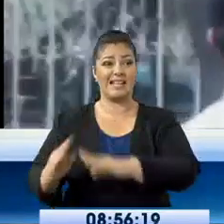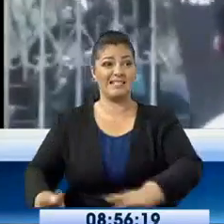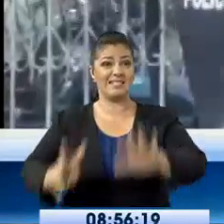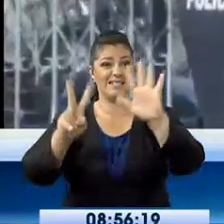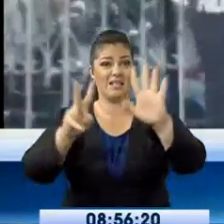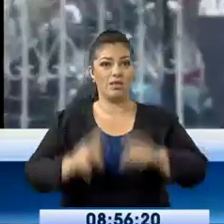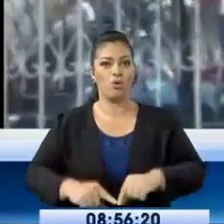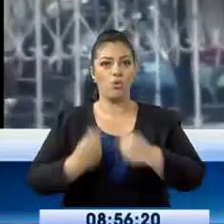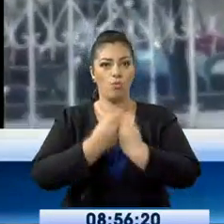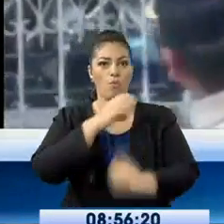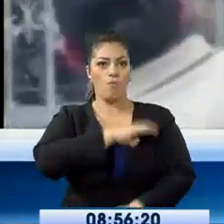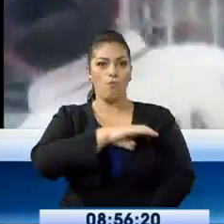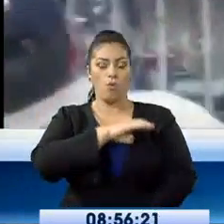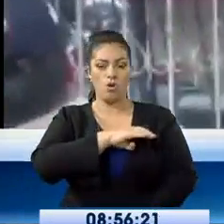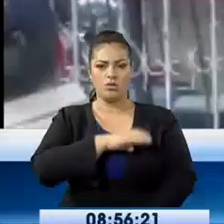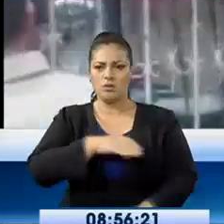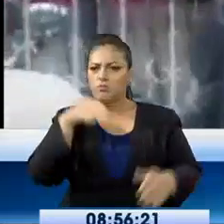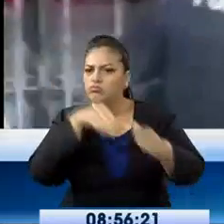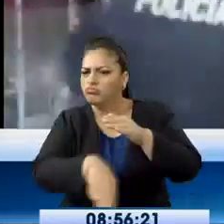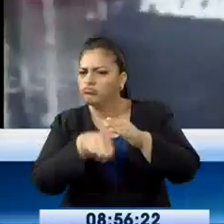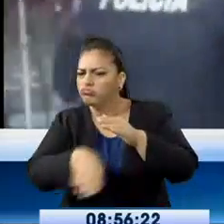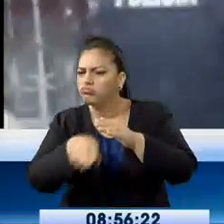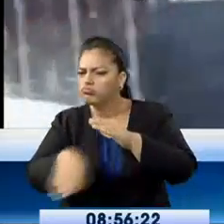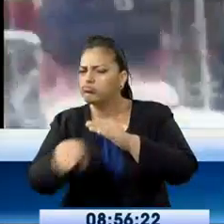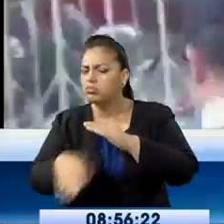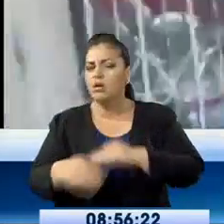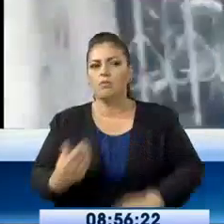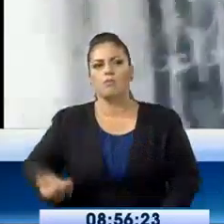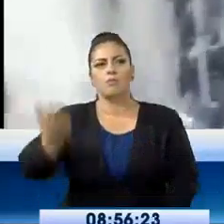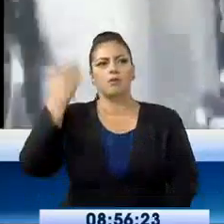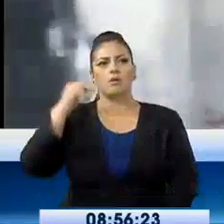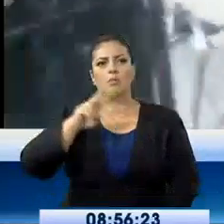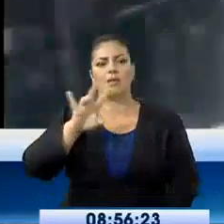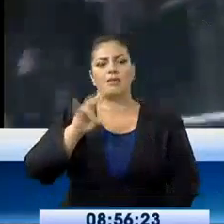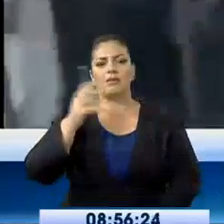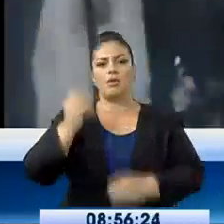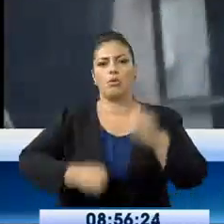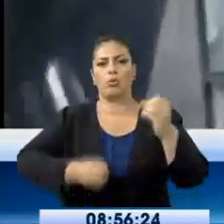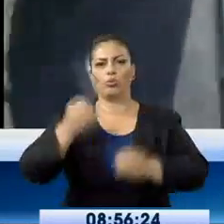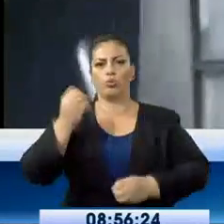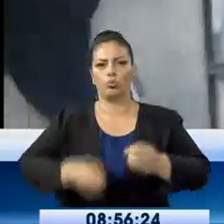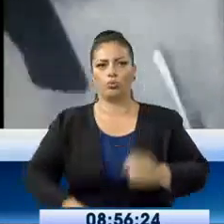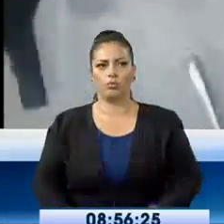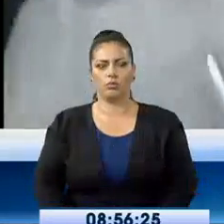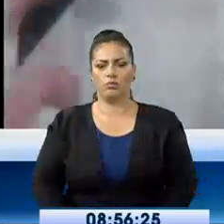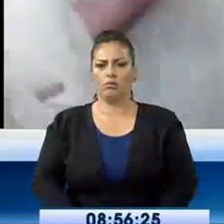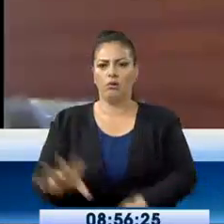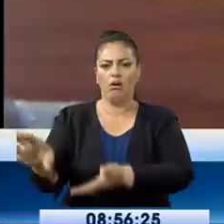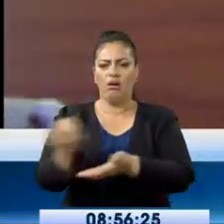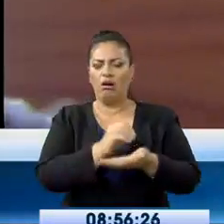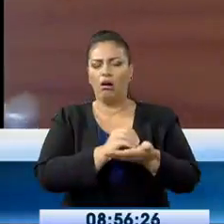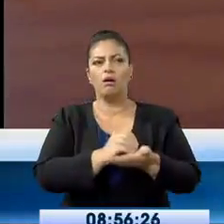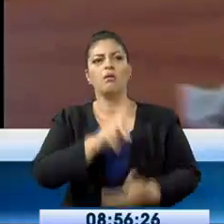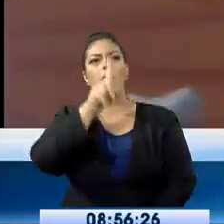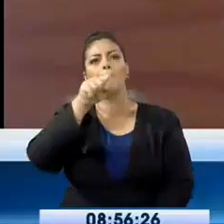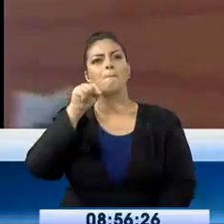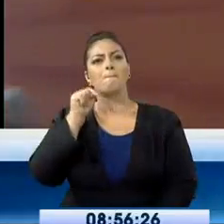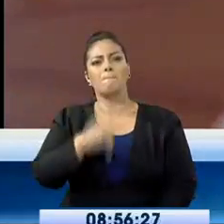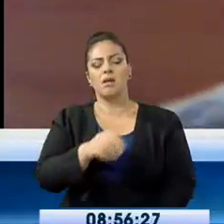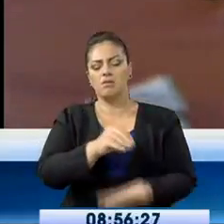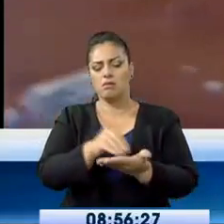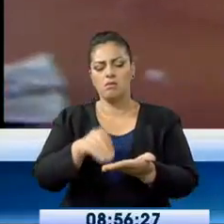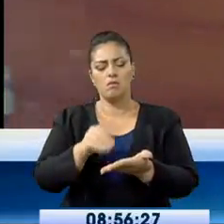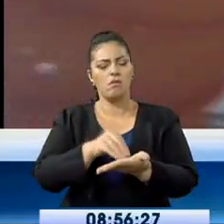de antinarcóticos el pasado 27 de octubre. Allí se encontraron más de 1000 dosis de alcaloides y se